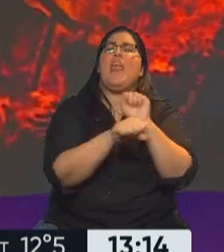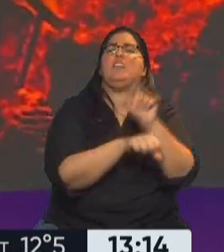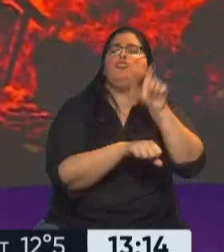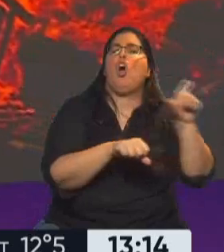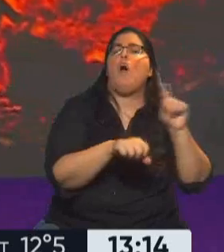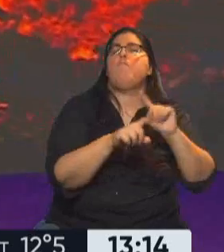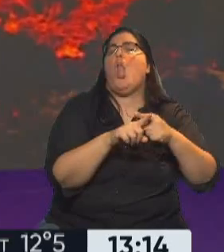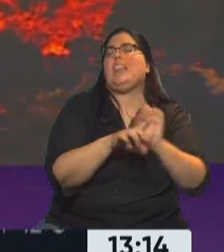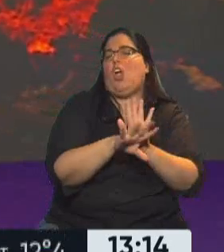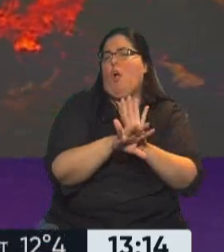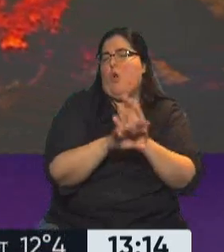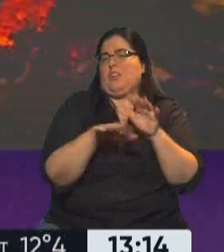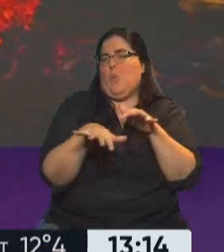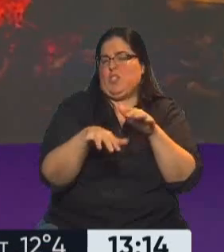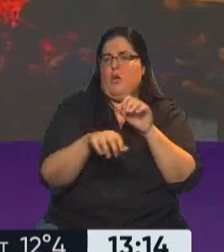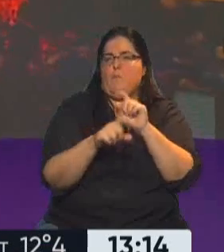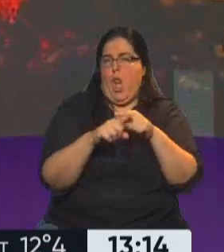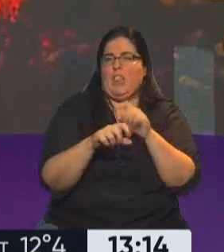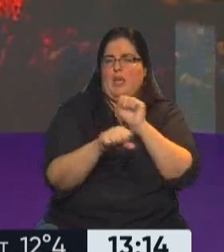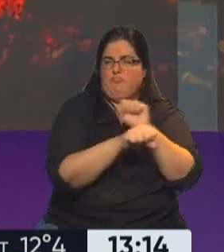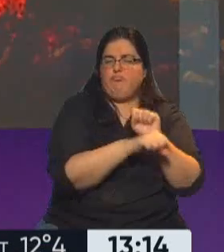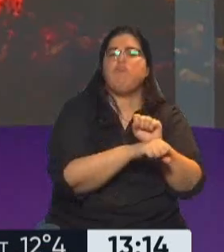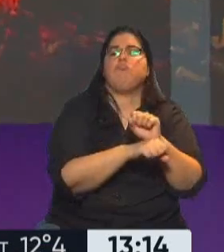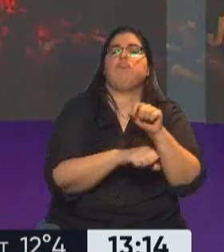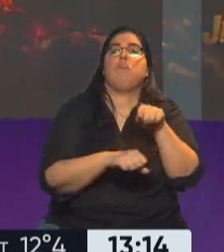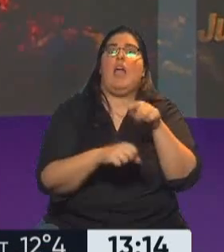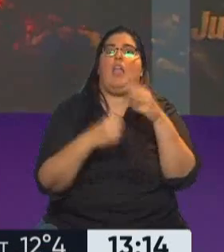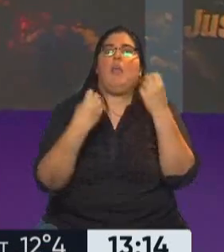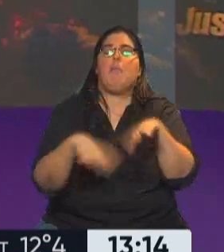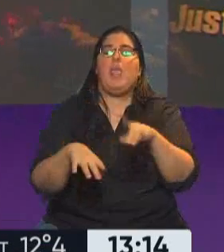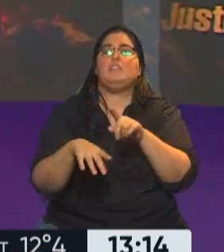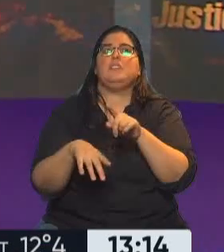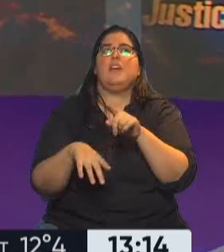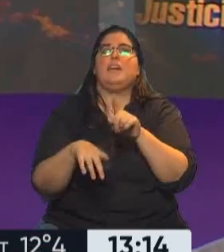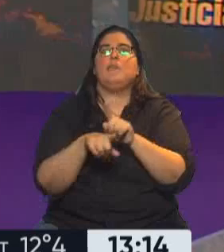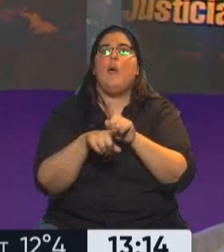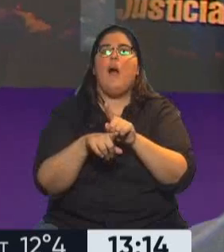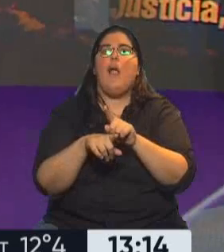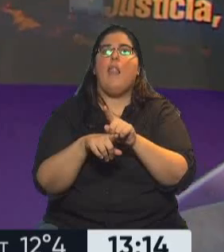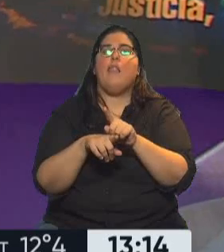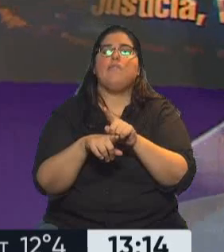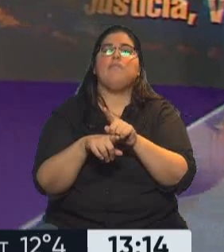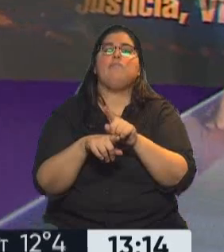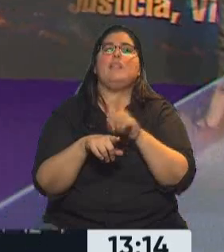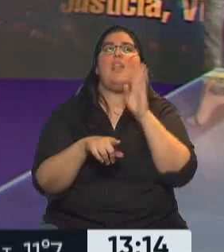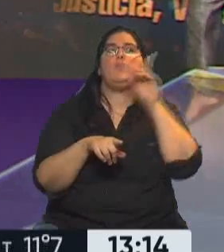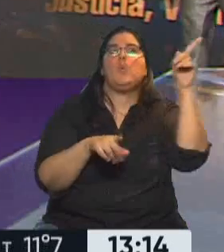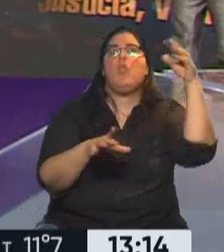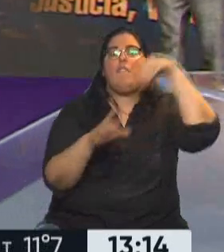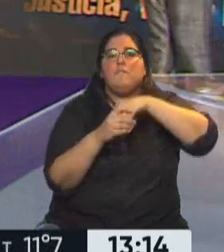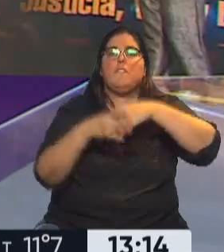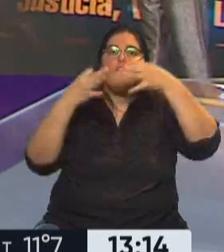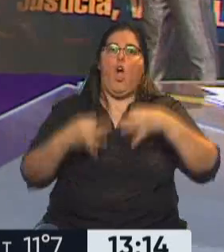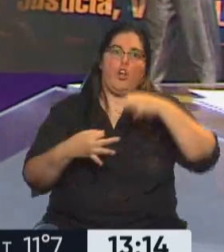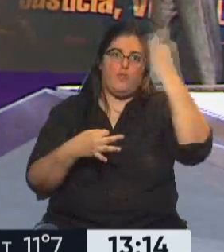políticos y también cuando empieza a aparecer más formalmente la intervención de Estados Unidos